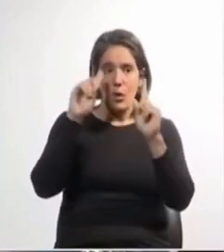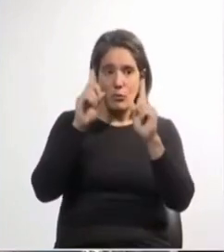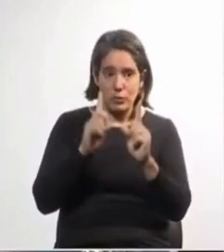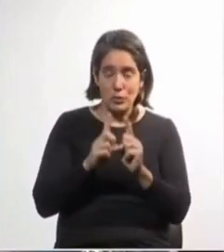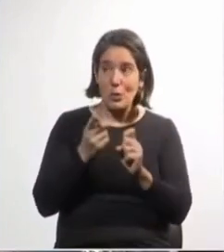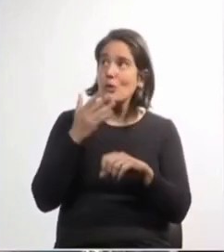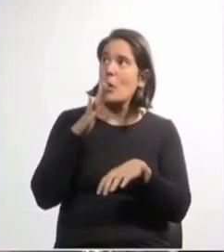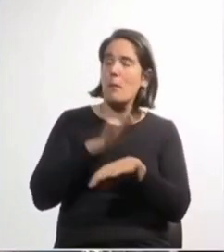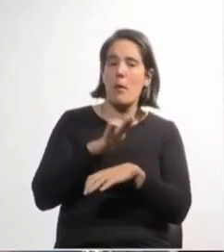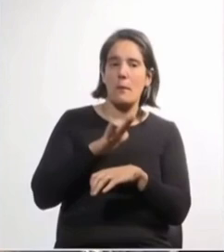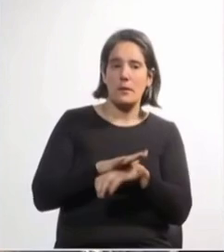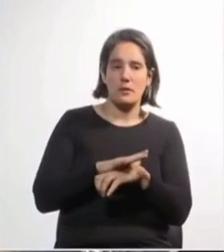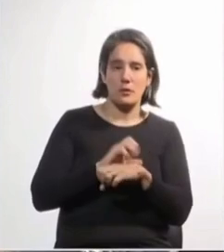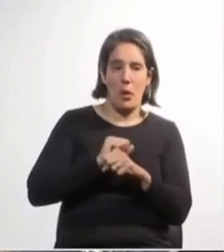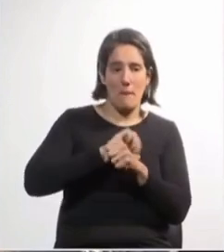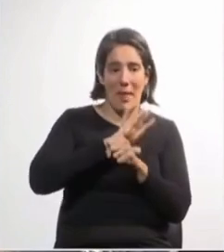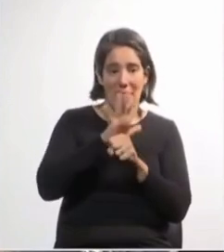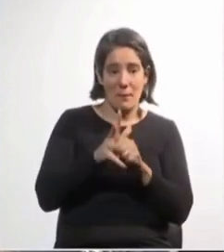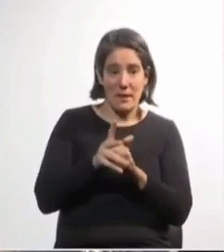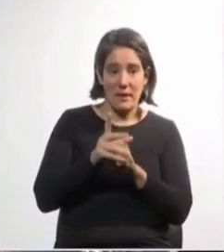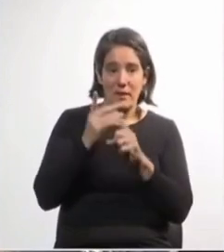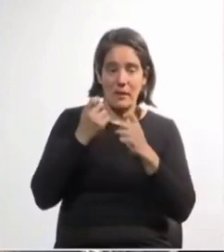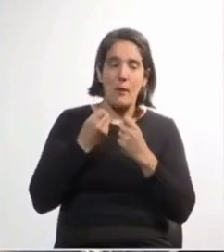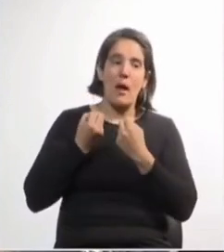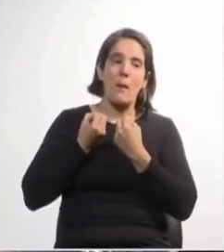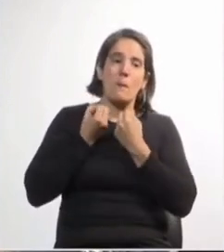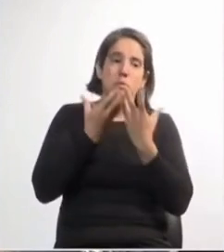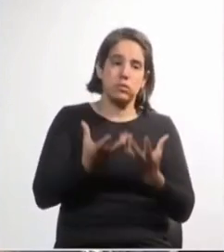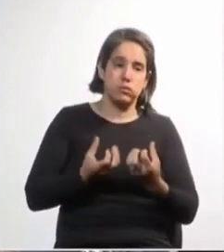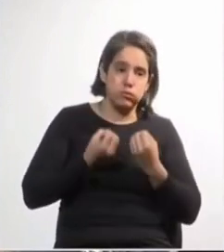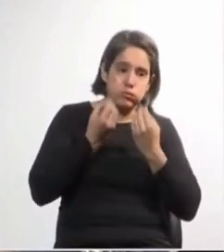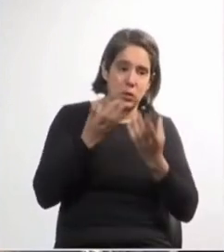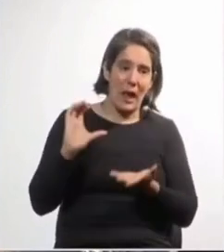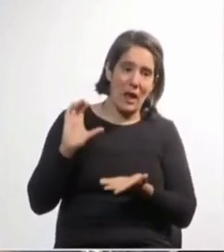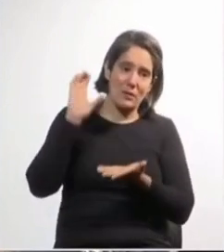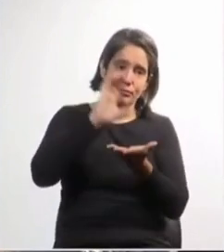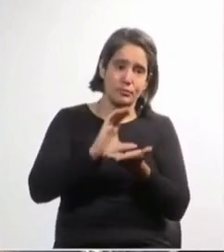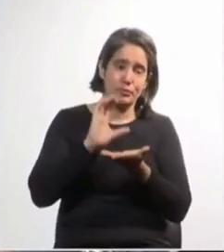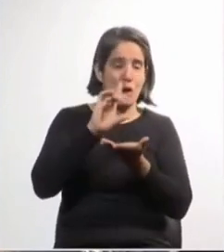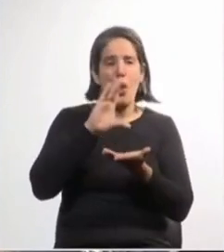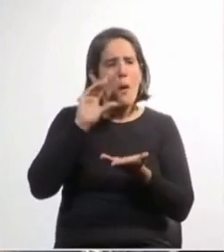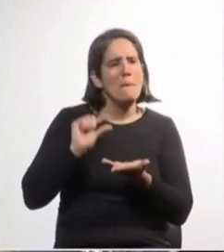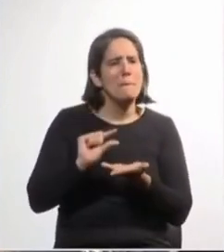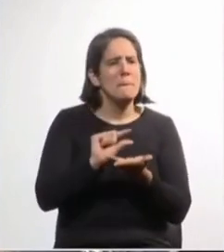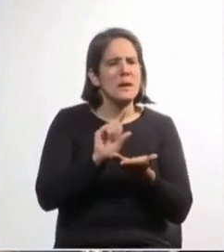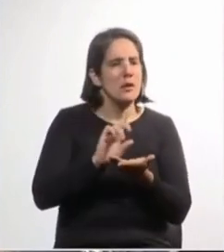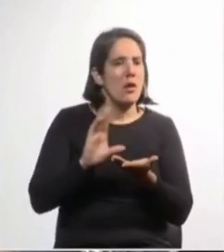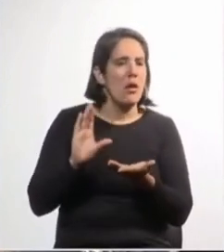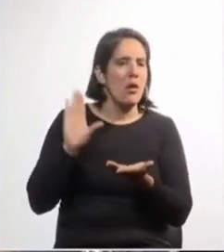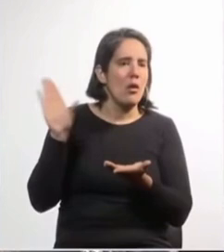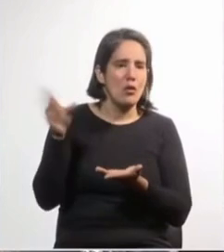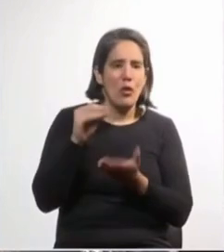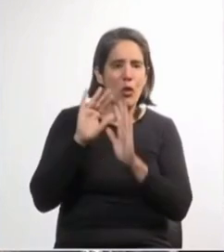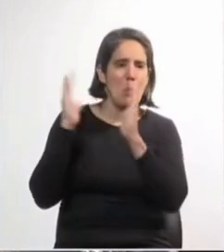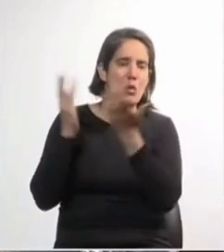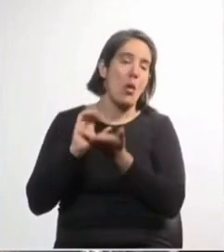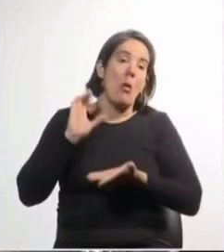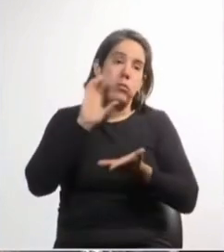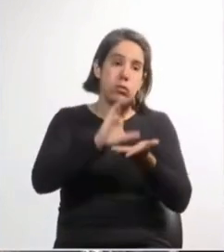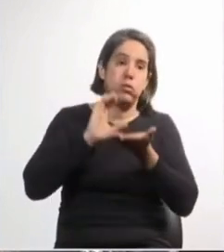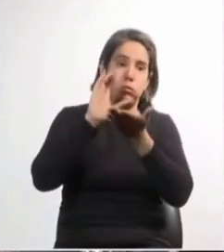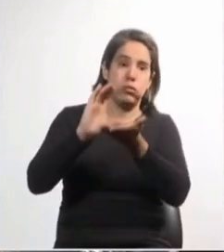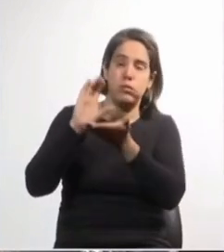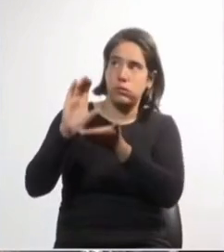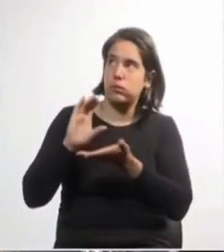años en donde la pandemia indicaba que había que proveer más recursos, no menos, como hizo el mundo entero.